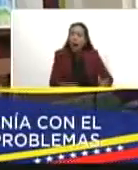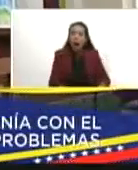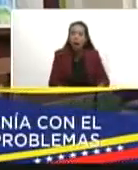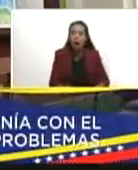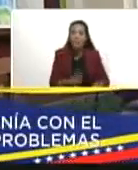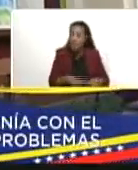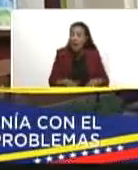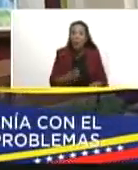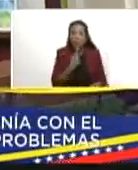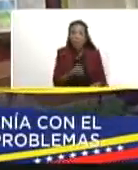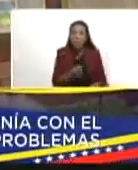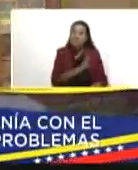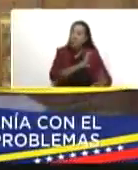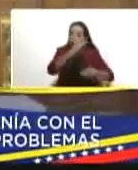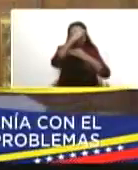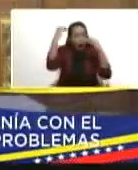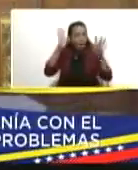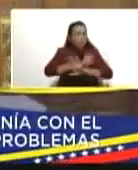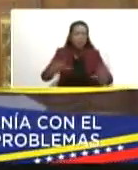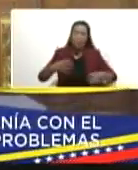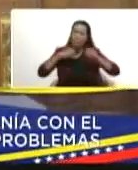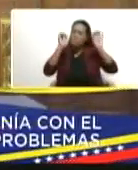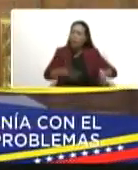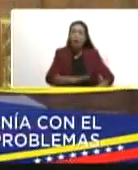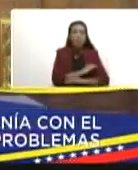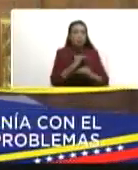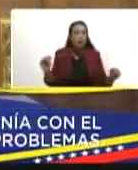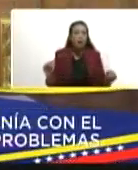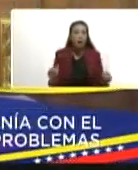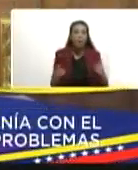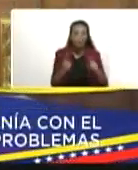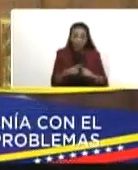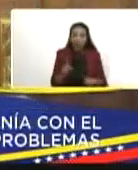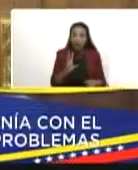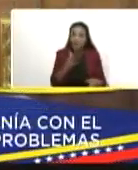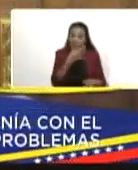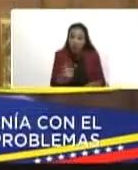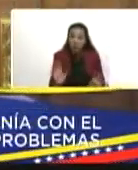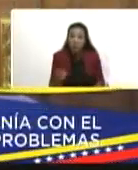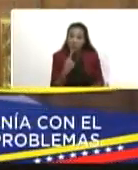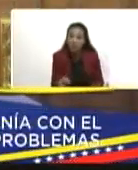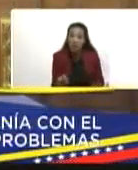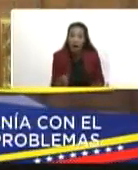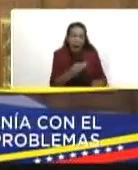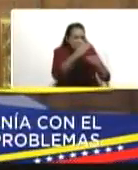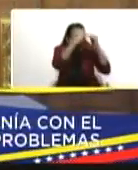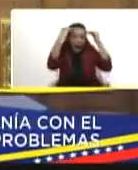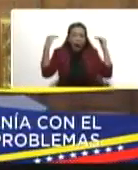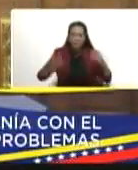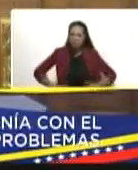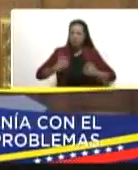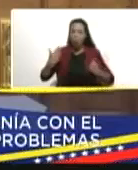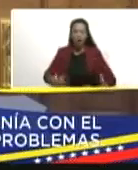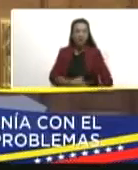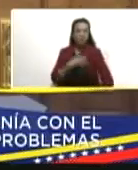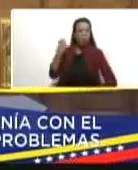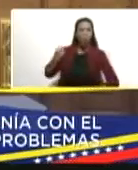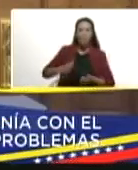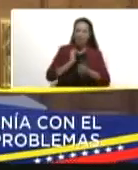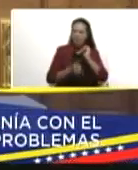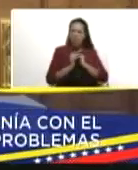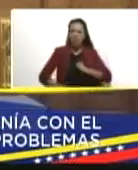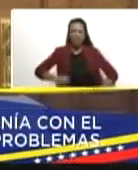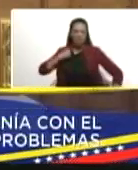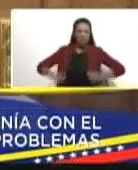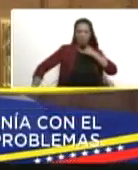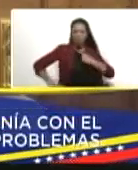y tú puedes decir llego hasta aquí verdad hasta el más Bravo y vigoroso de los atletas